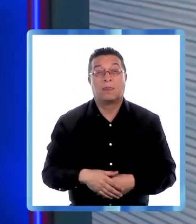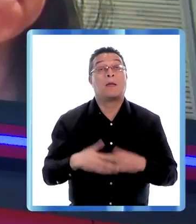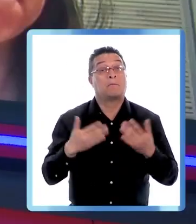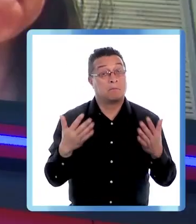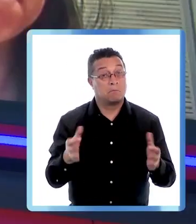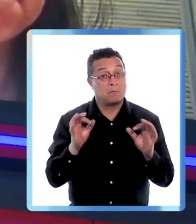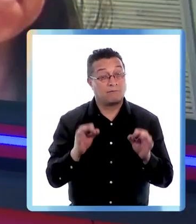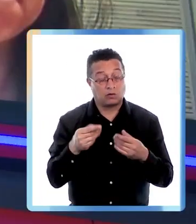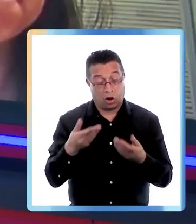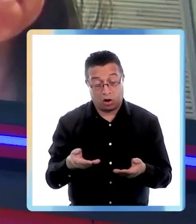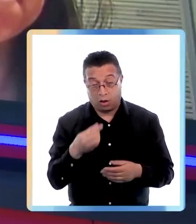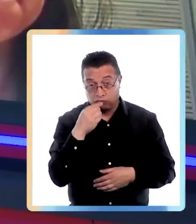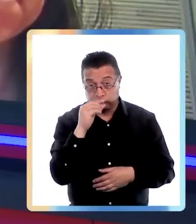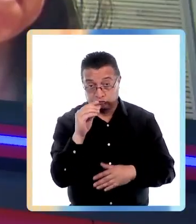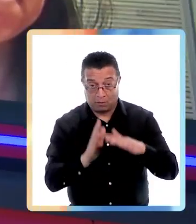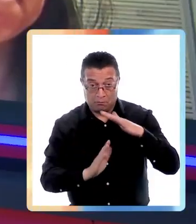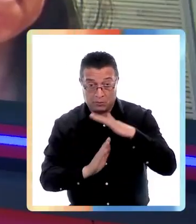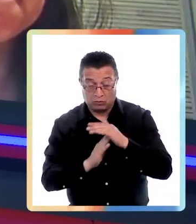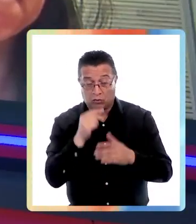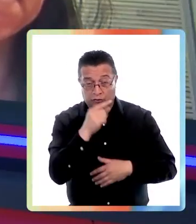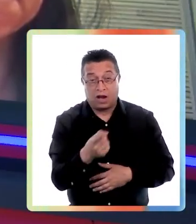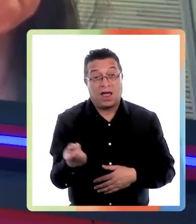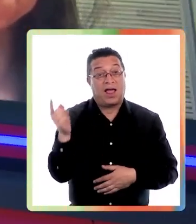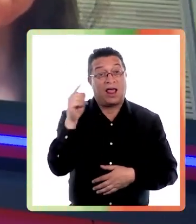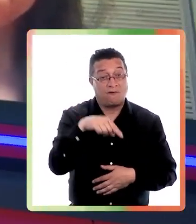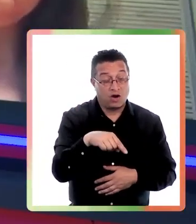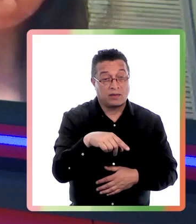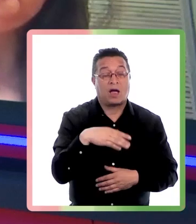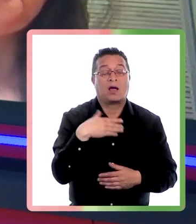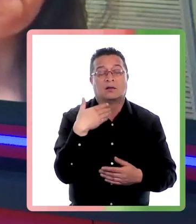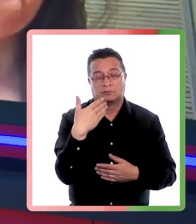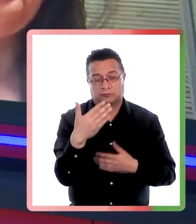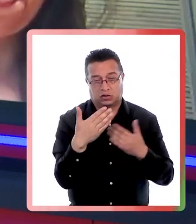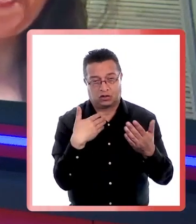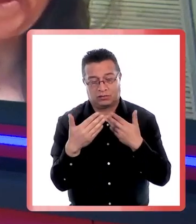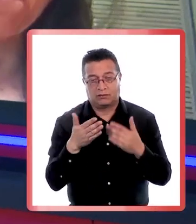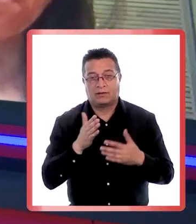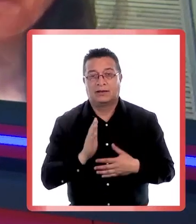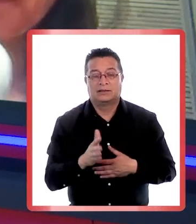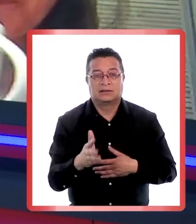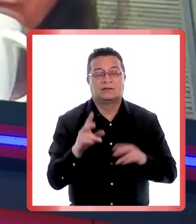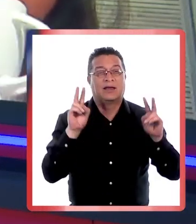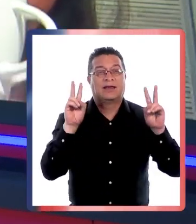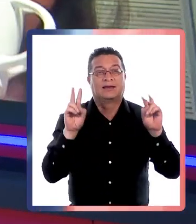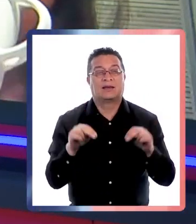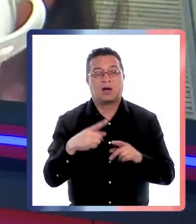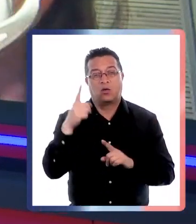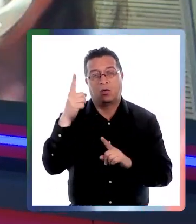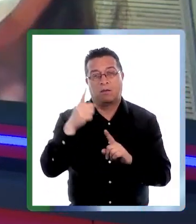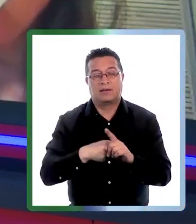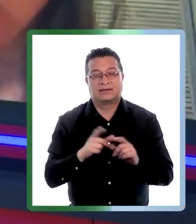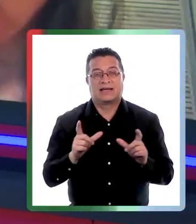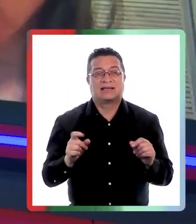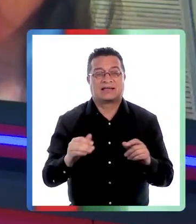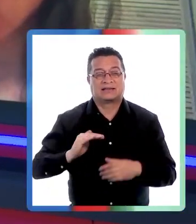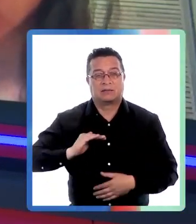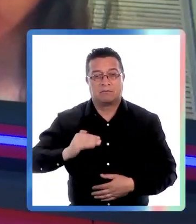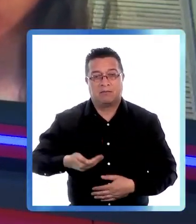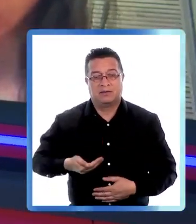doctora, vamos a ir a una breve pausa y ya a la vuelta de una pausa comercial vamos a seguir conversando sobre el mes del cáncer